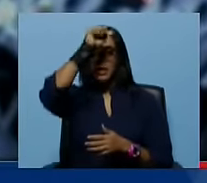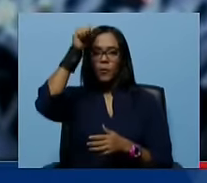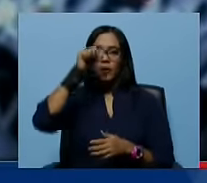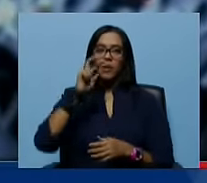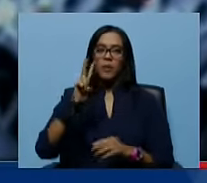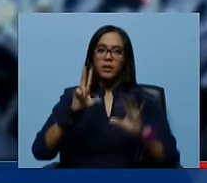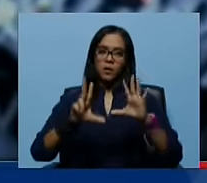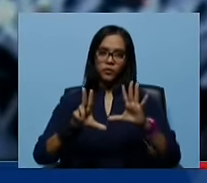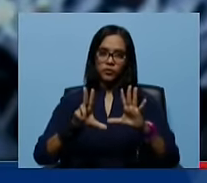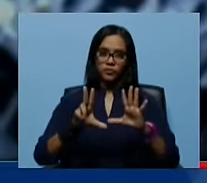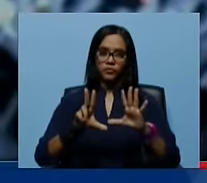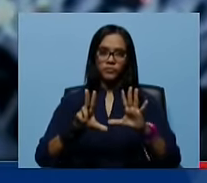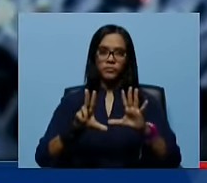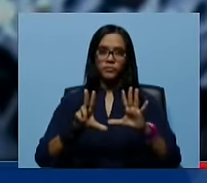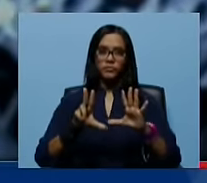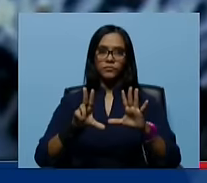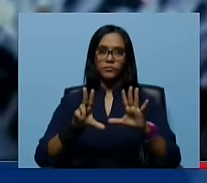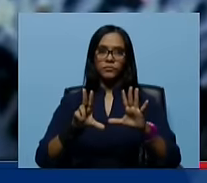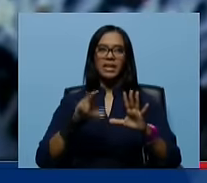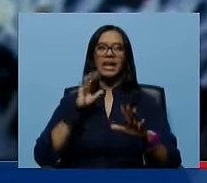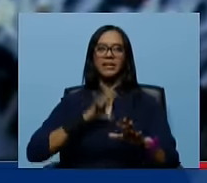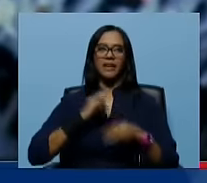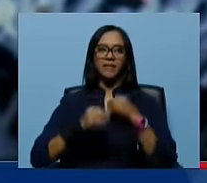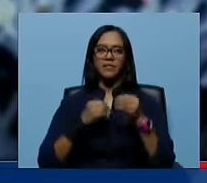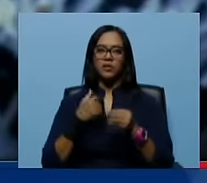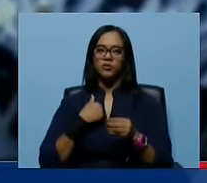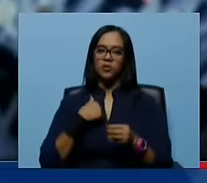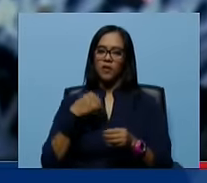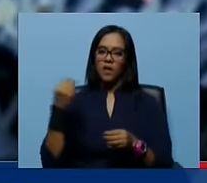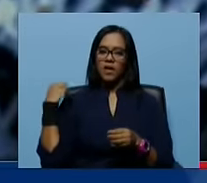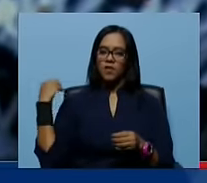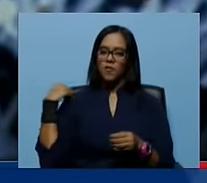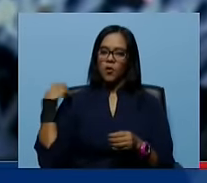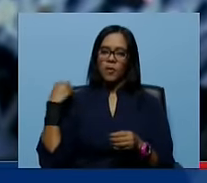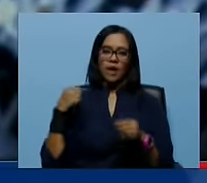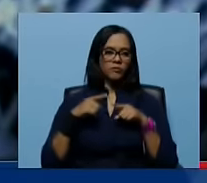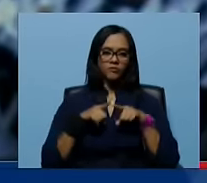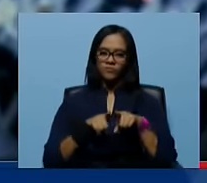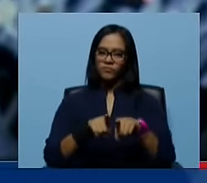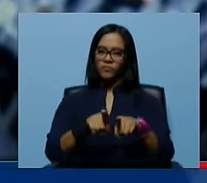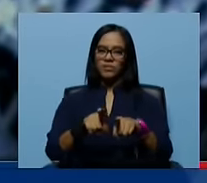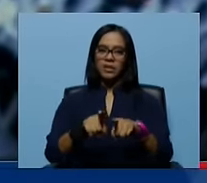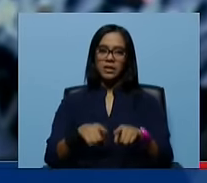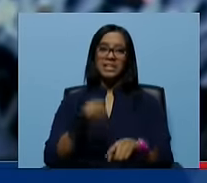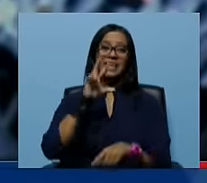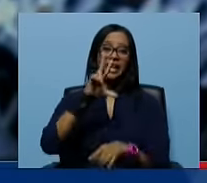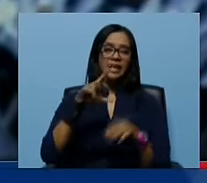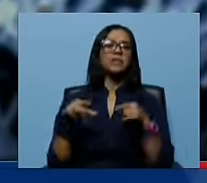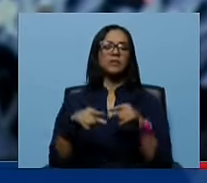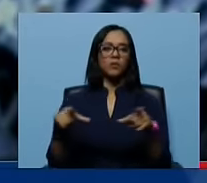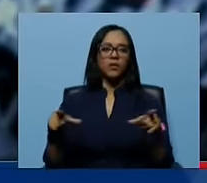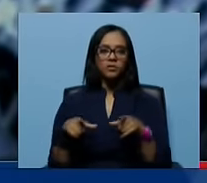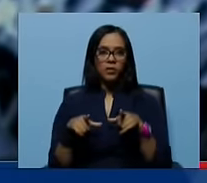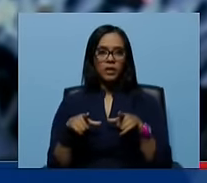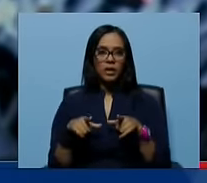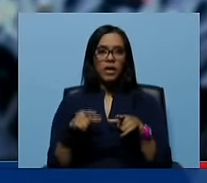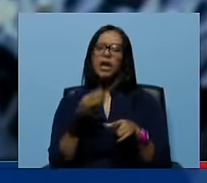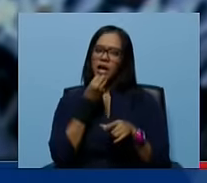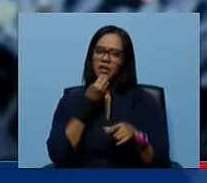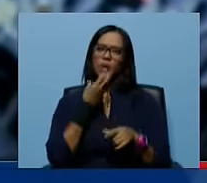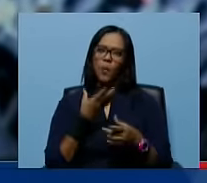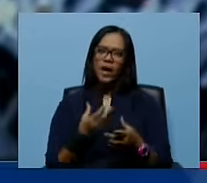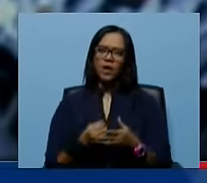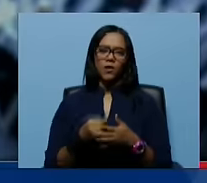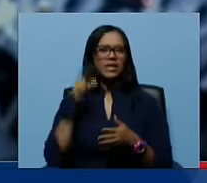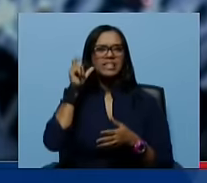28, estaba siendo yo informado simultáneamente de tres eventos. Esto es bueno que